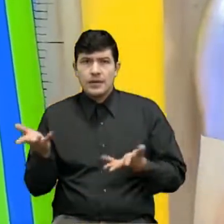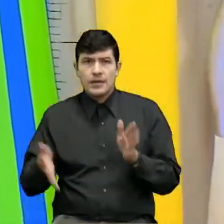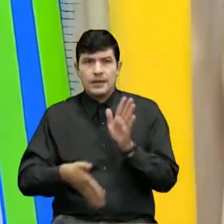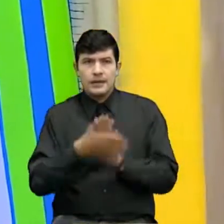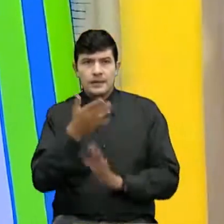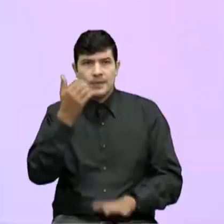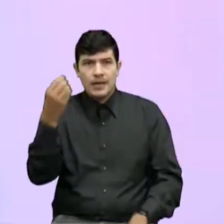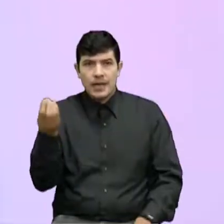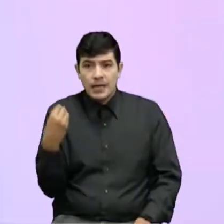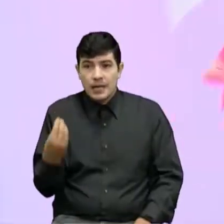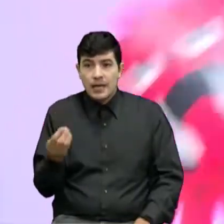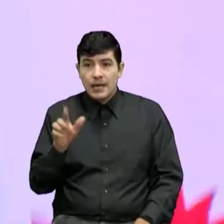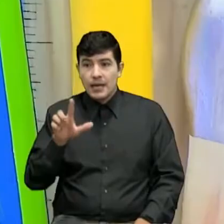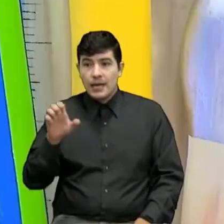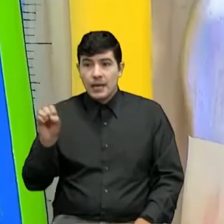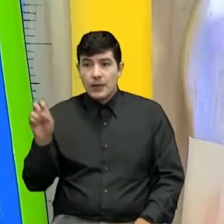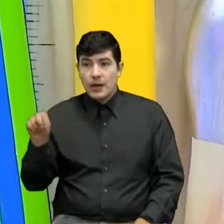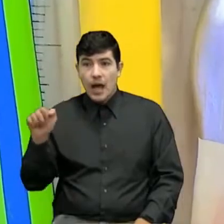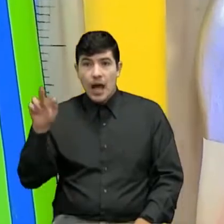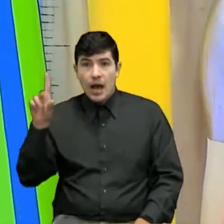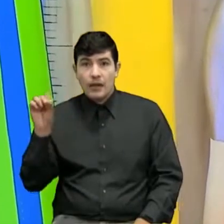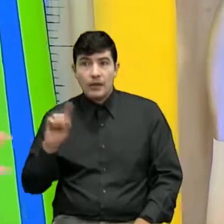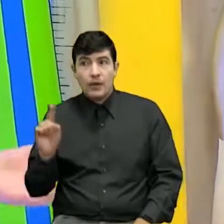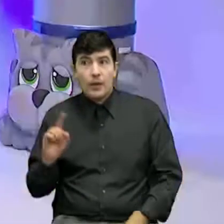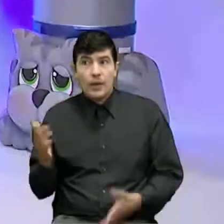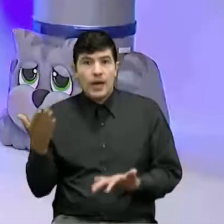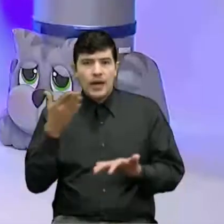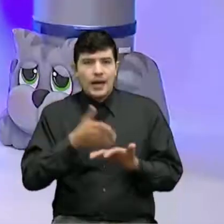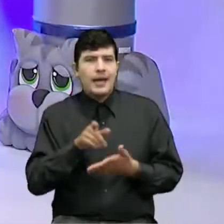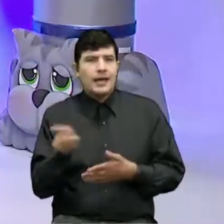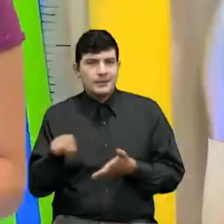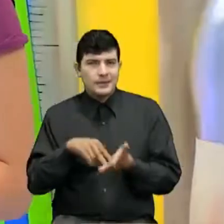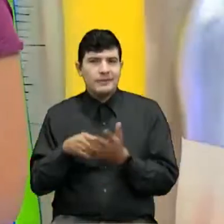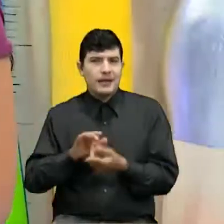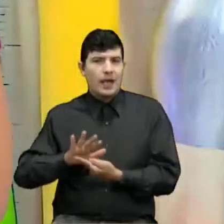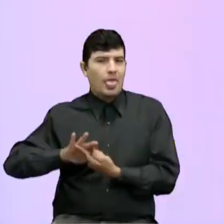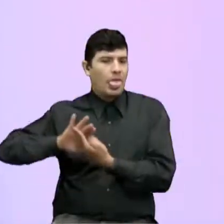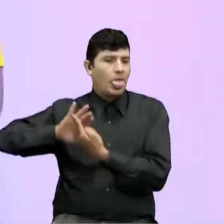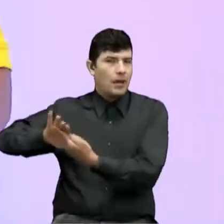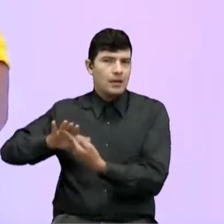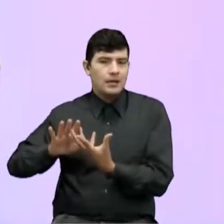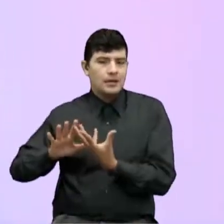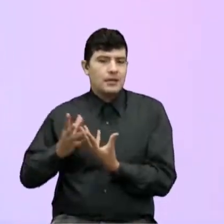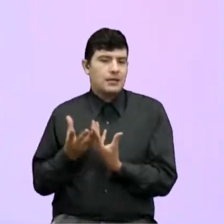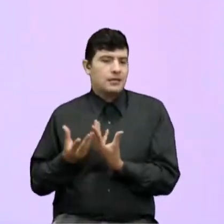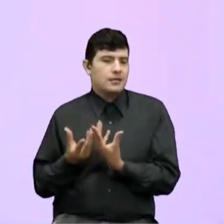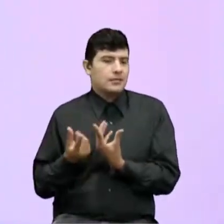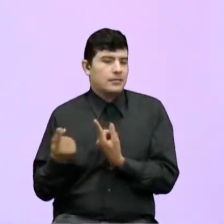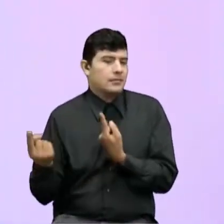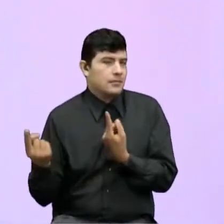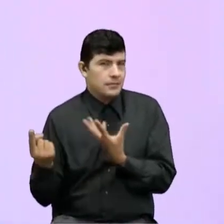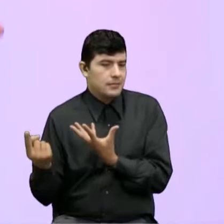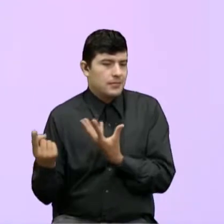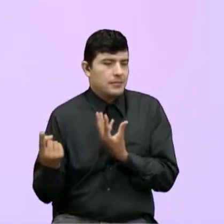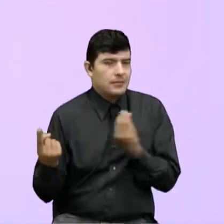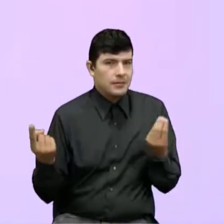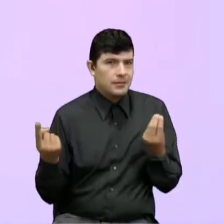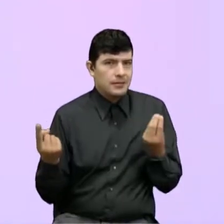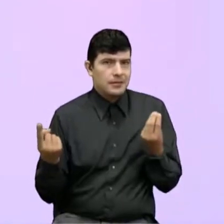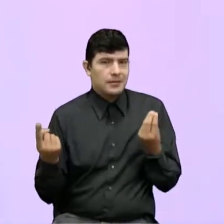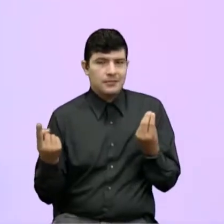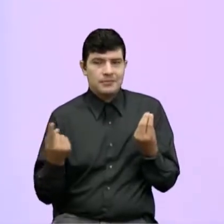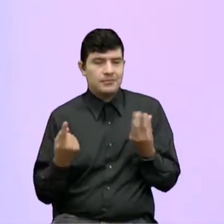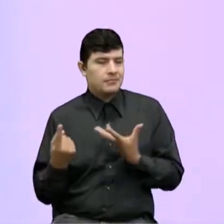Leonardo no vaya a ir, así que fastidio, Leonardo. Eso es exclusión, ¿cierto? Sí, correcto. Y también ocurre, por ejemplo, en